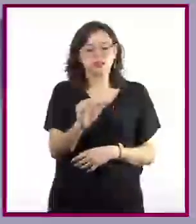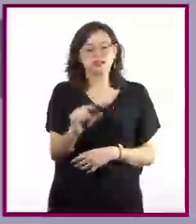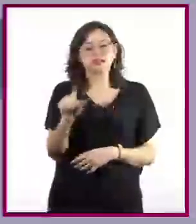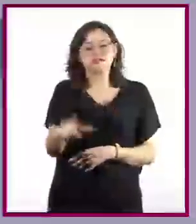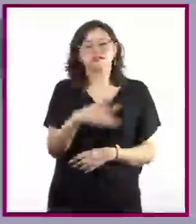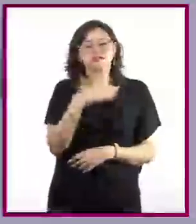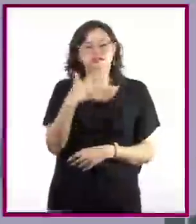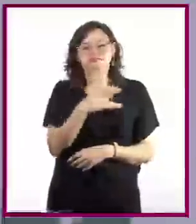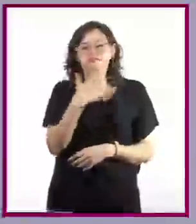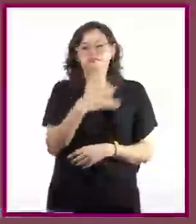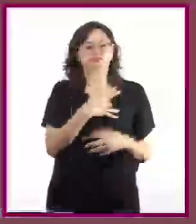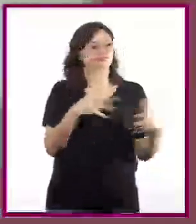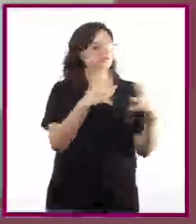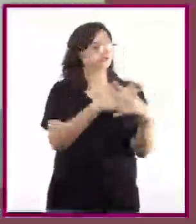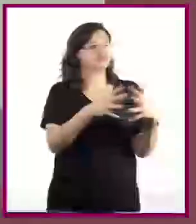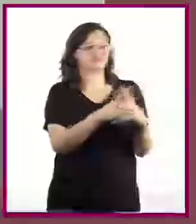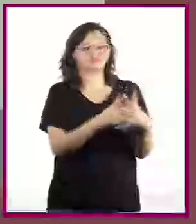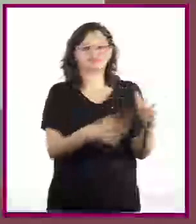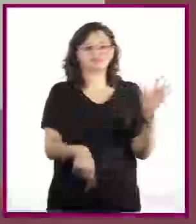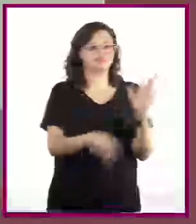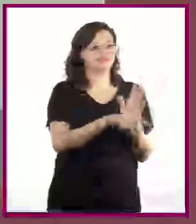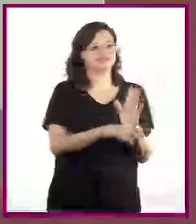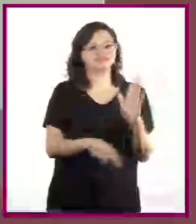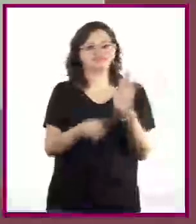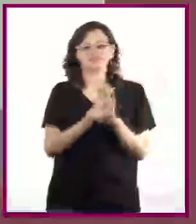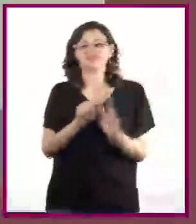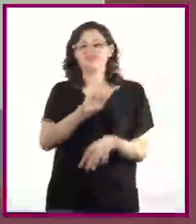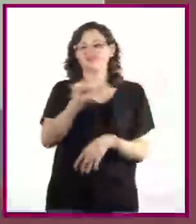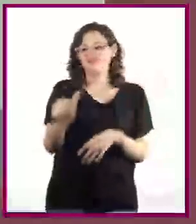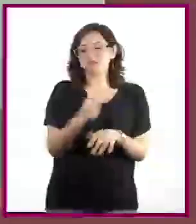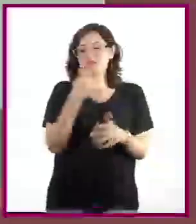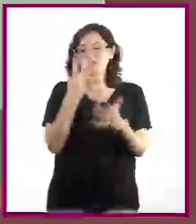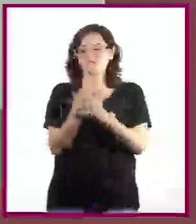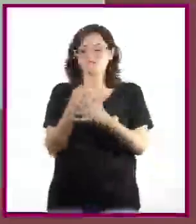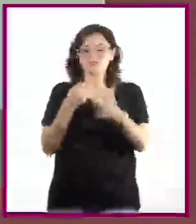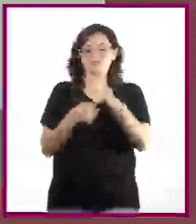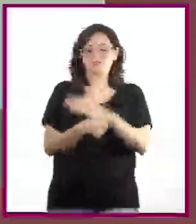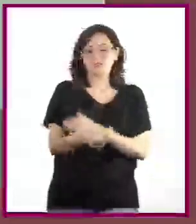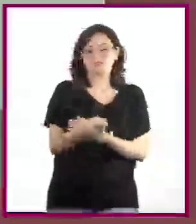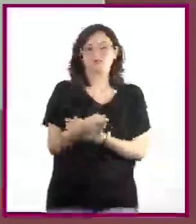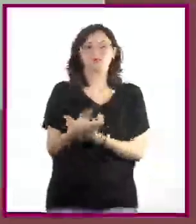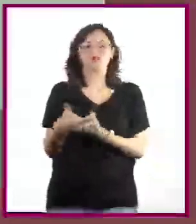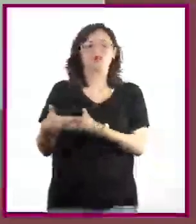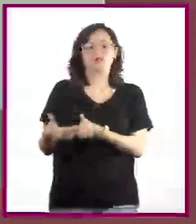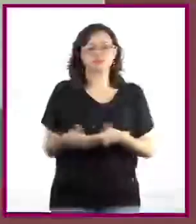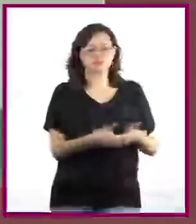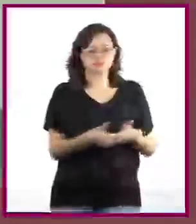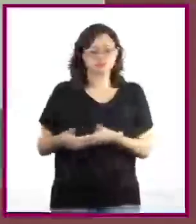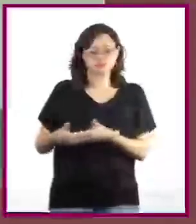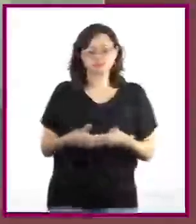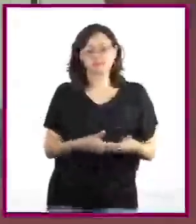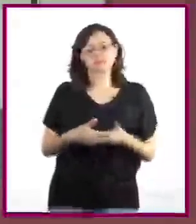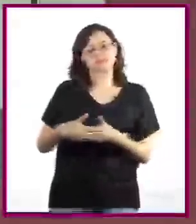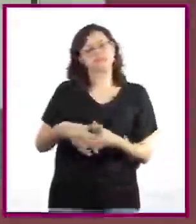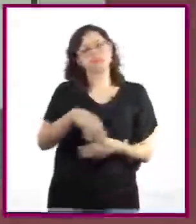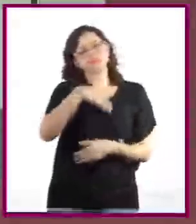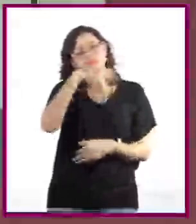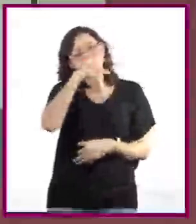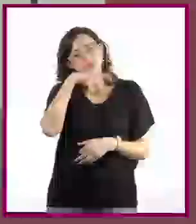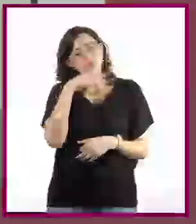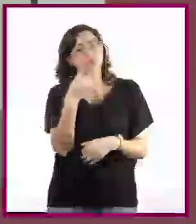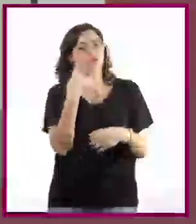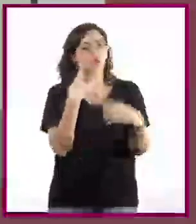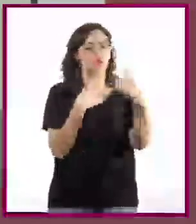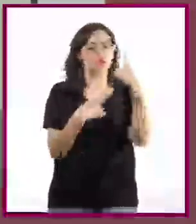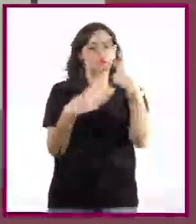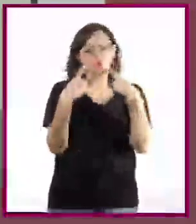y pesimista de la guerra. En la prisión de Torrijos, compone las famosas Nanas de la Cebolla, tras leer una